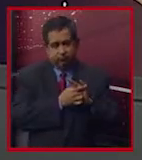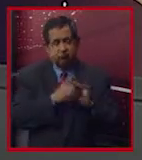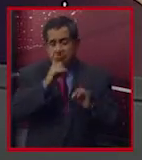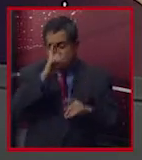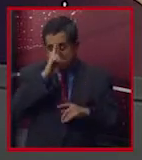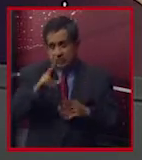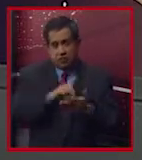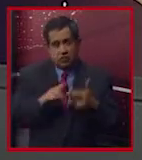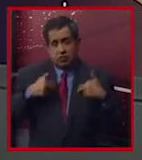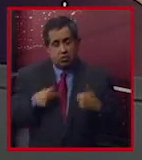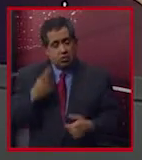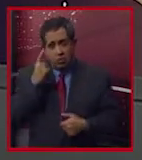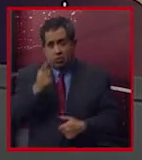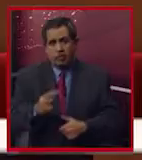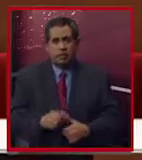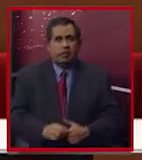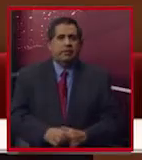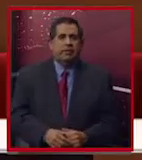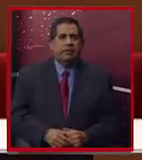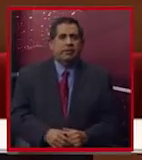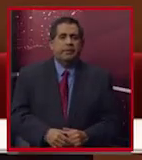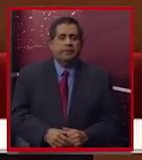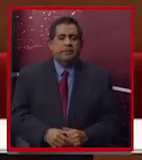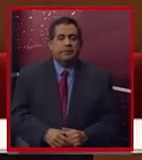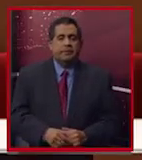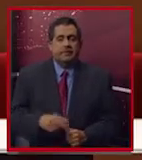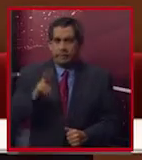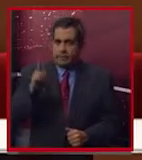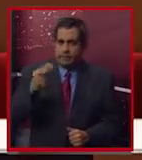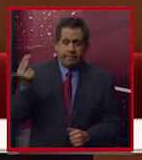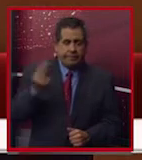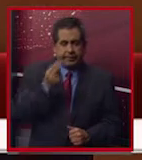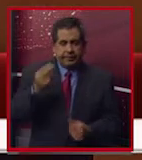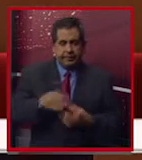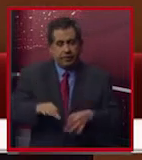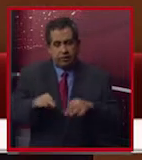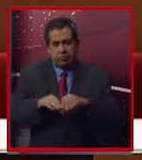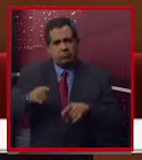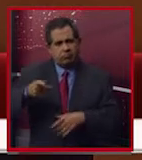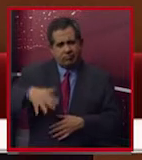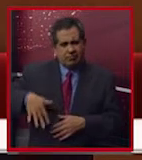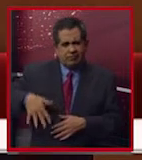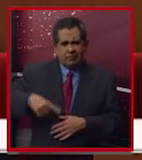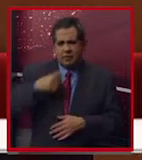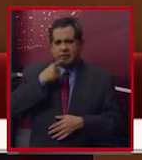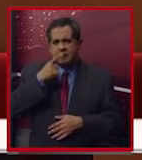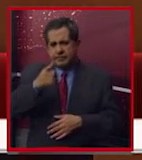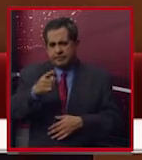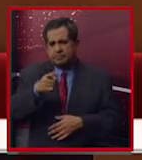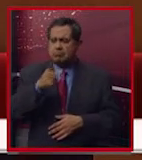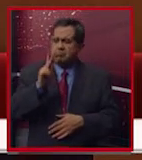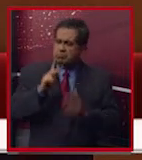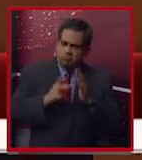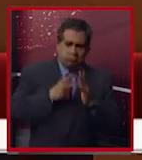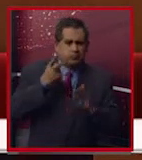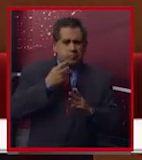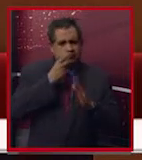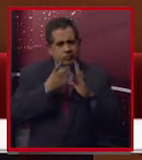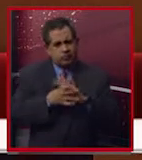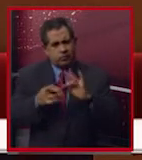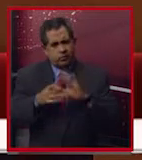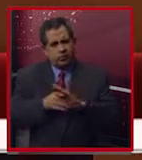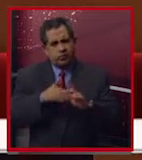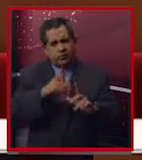a los derechos humanos. Es necesario, como usted lo acaba de mencionar, pero queremos que en